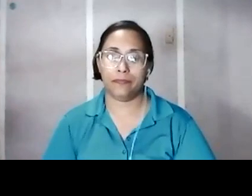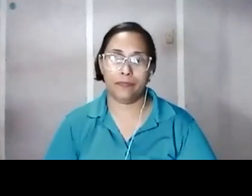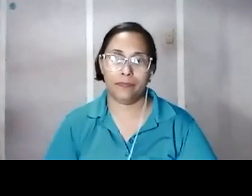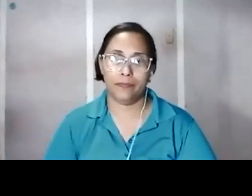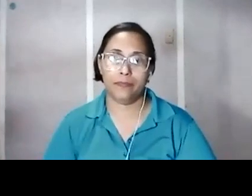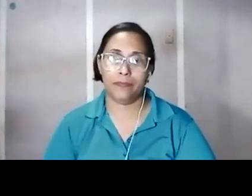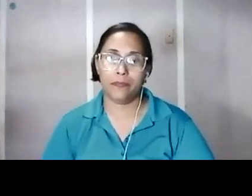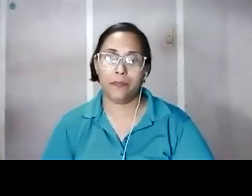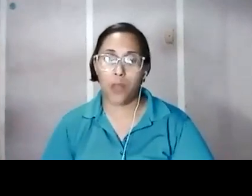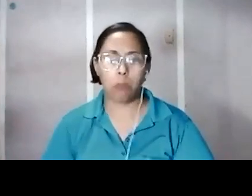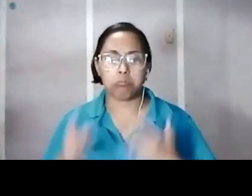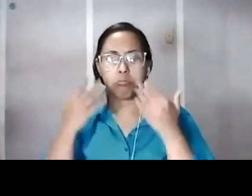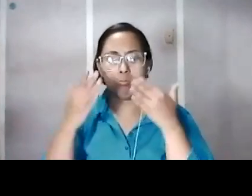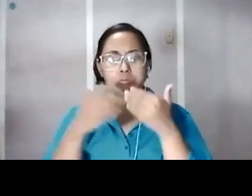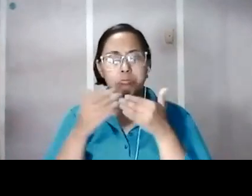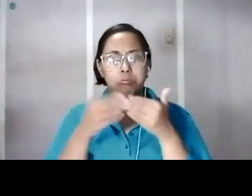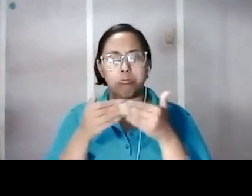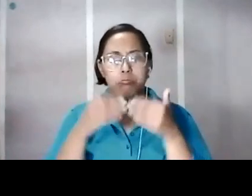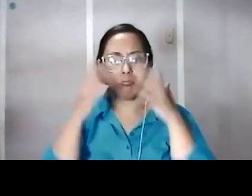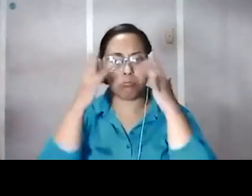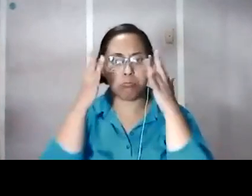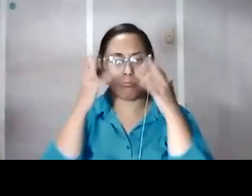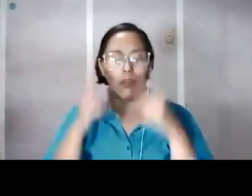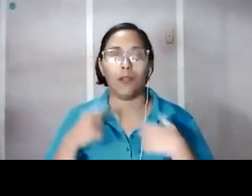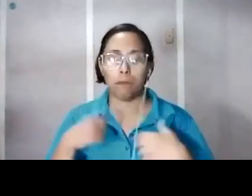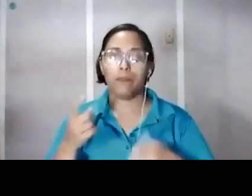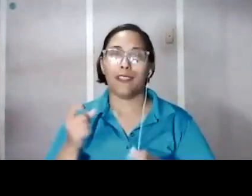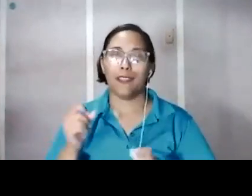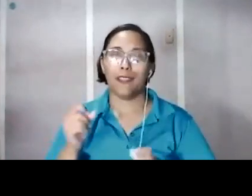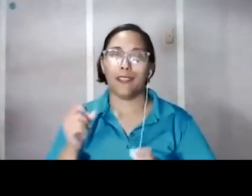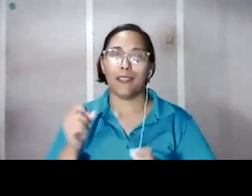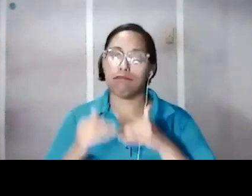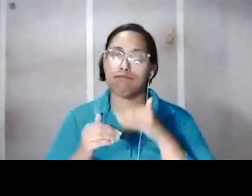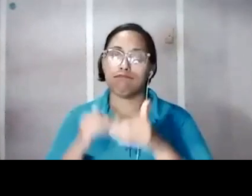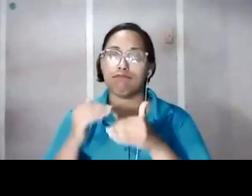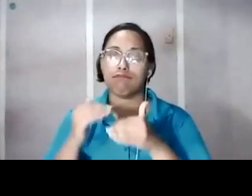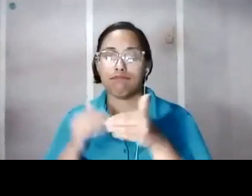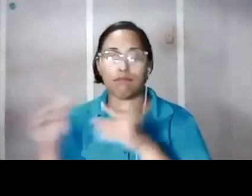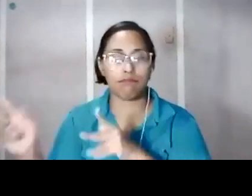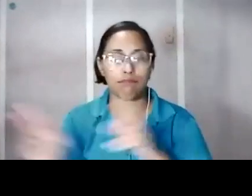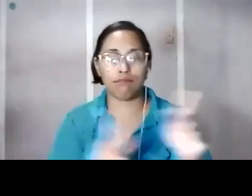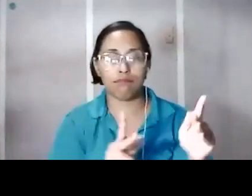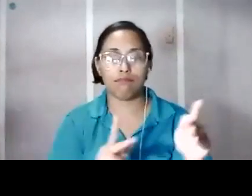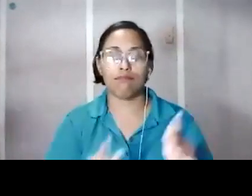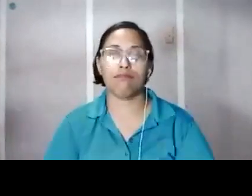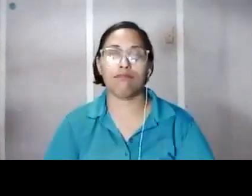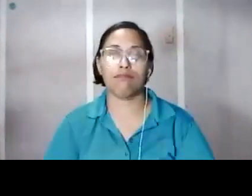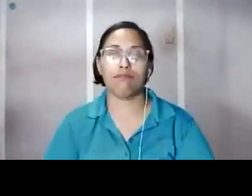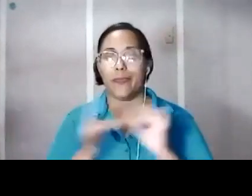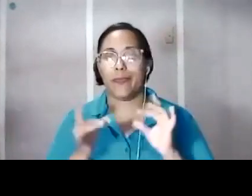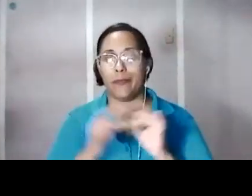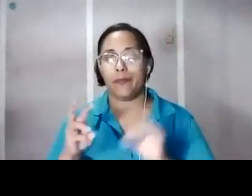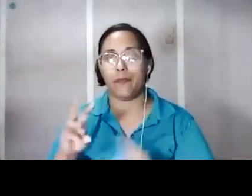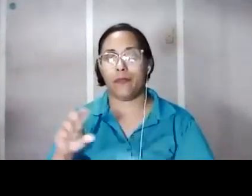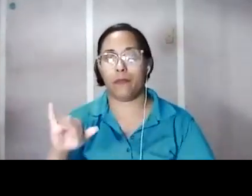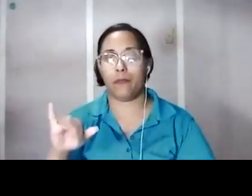Así que no te preocupes, que yo tengo todo eso. Va encaminado. Sí. Comenta Mario